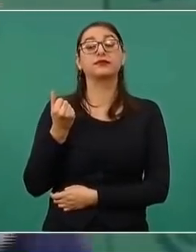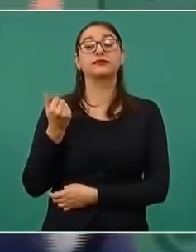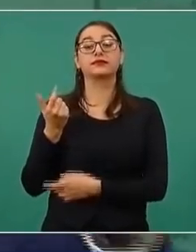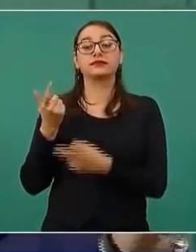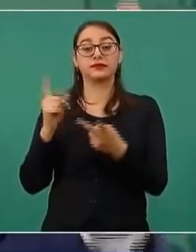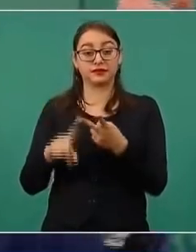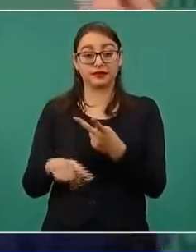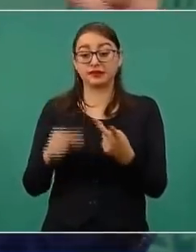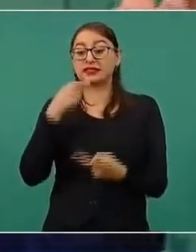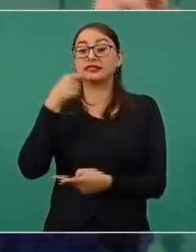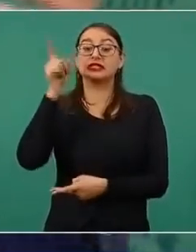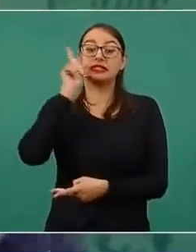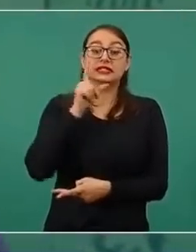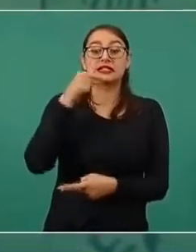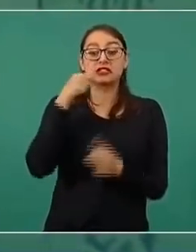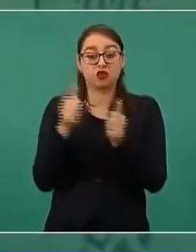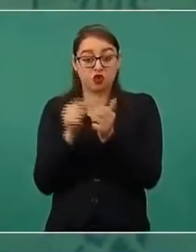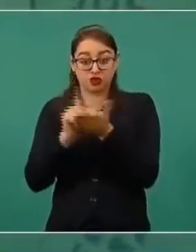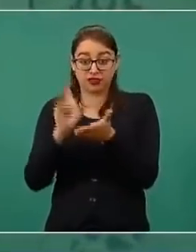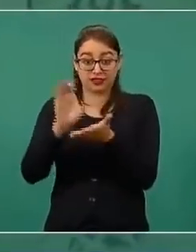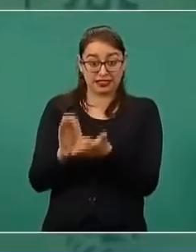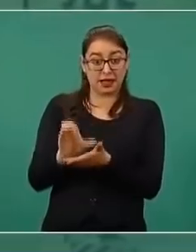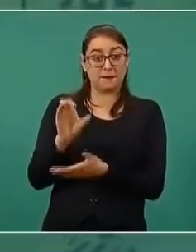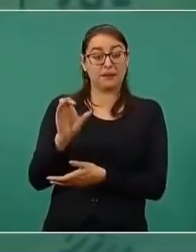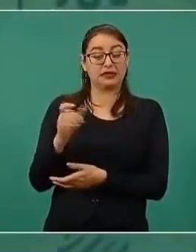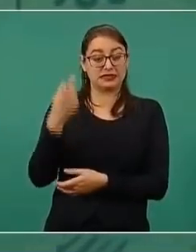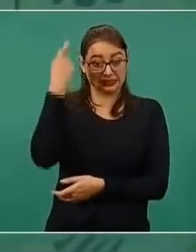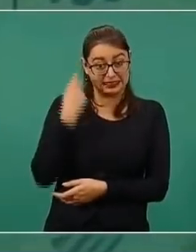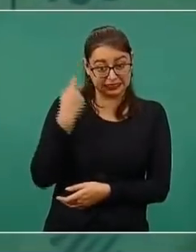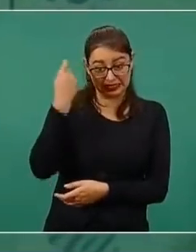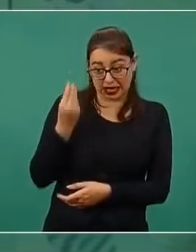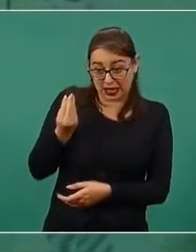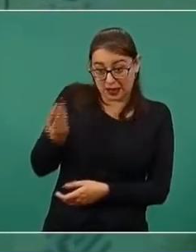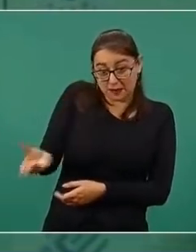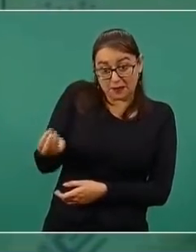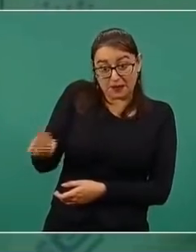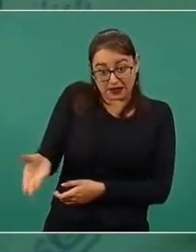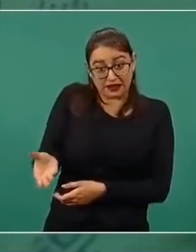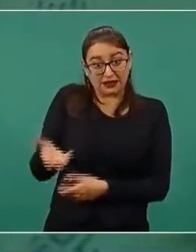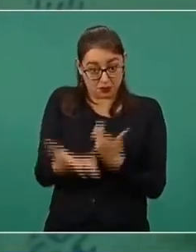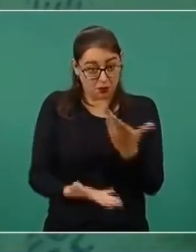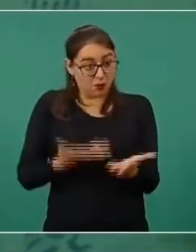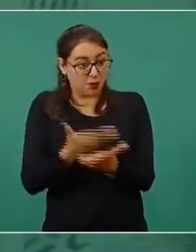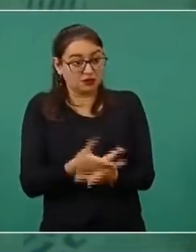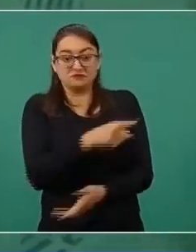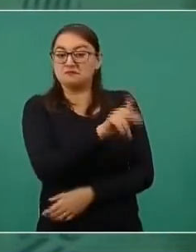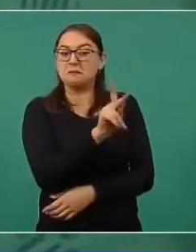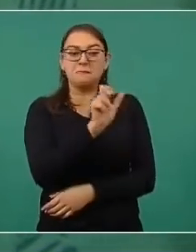de la pensión para niñas y niños con discapacidad, votó en contra